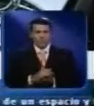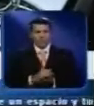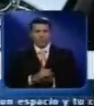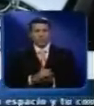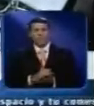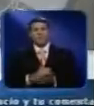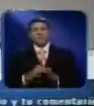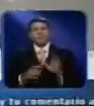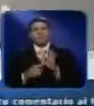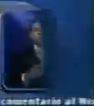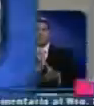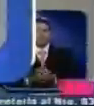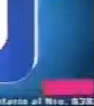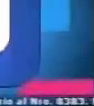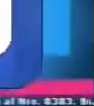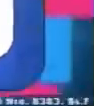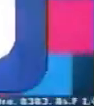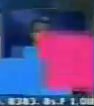inmediatamente el suyo.